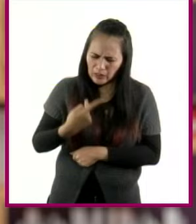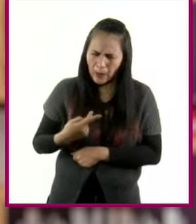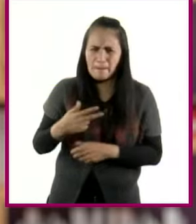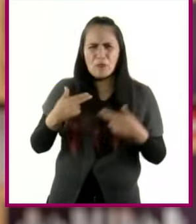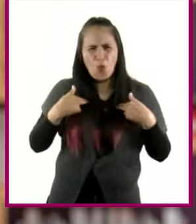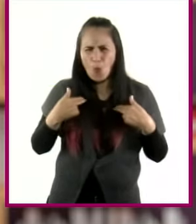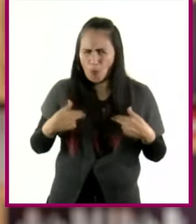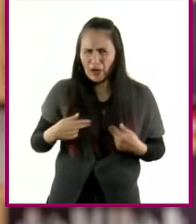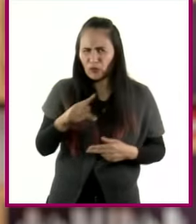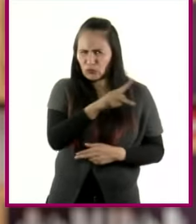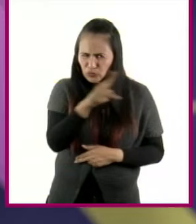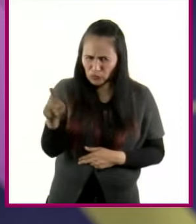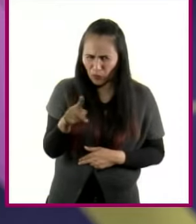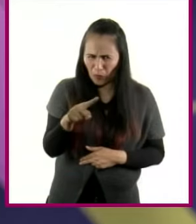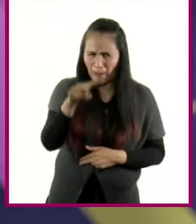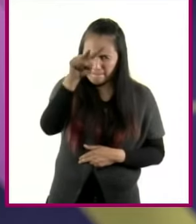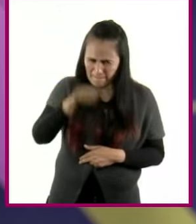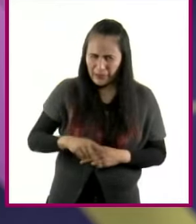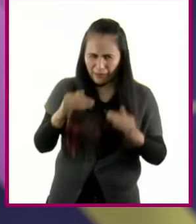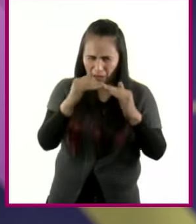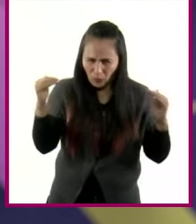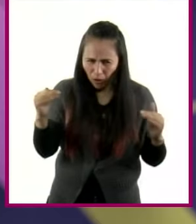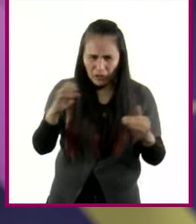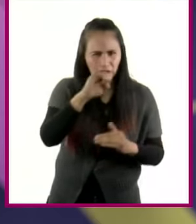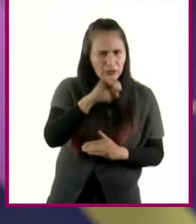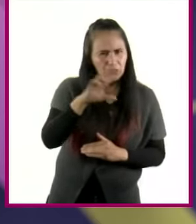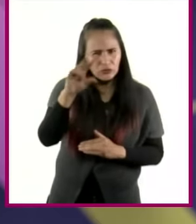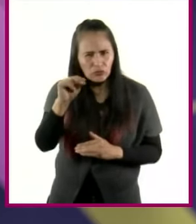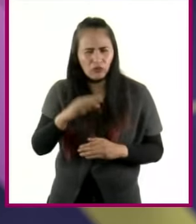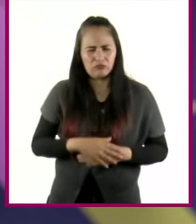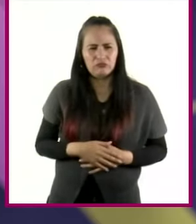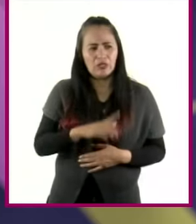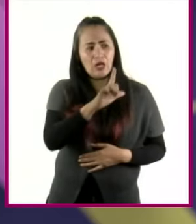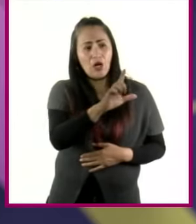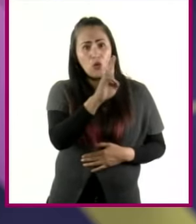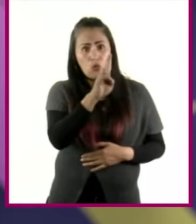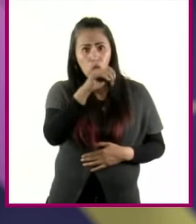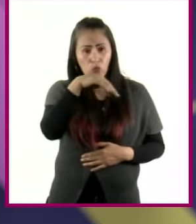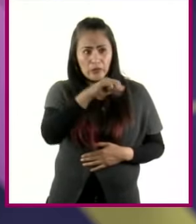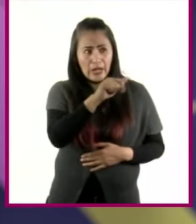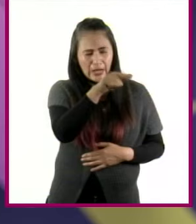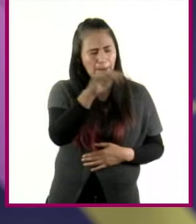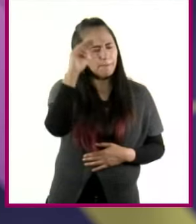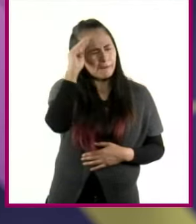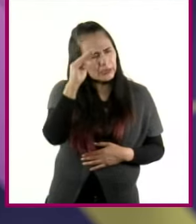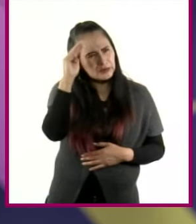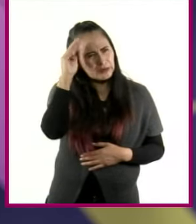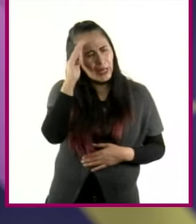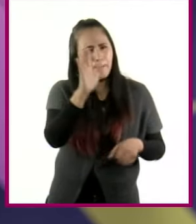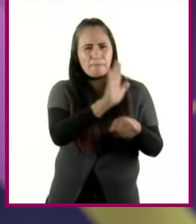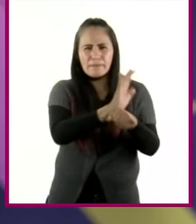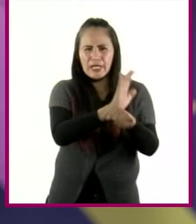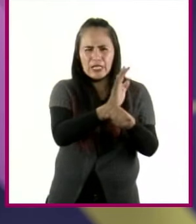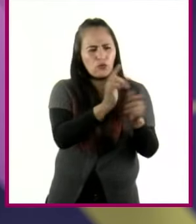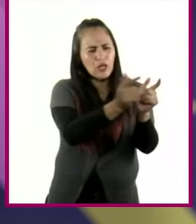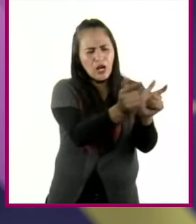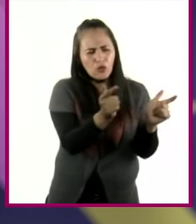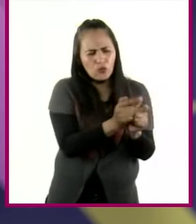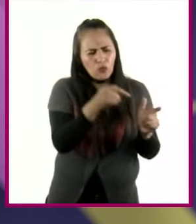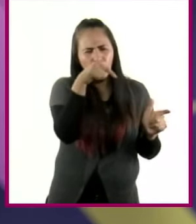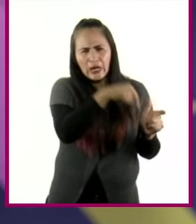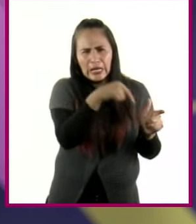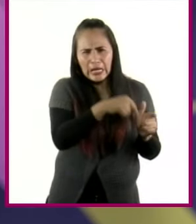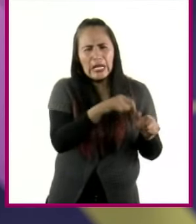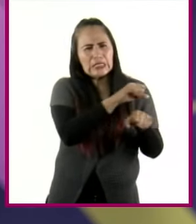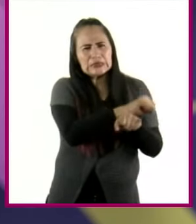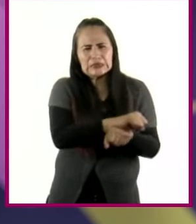humanos somos iguales o no. En su reflexión, Luna se dio cuenta de que en esas películas era un grupo en específico el que sufría